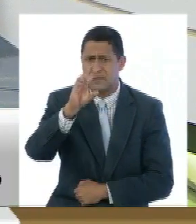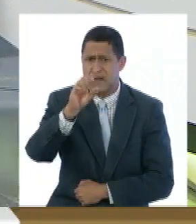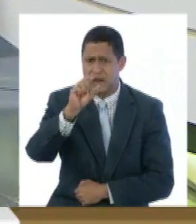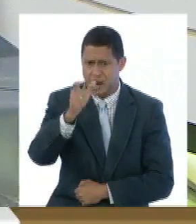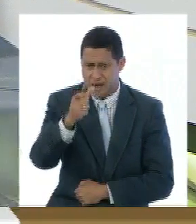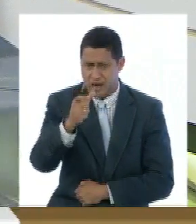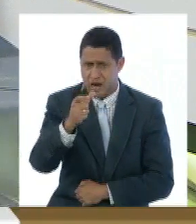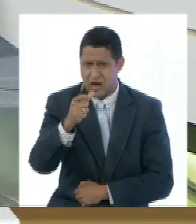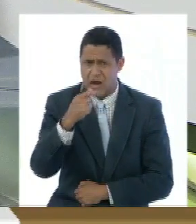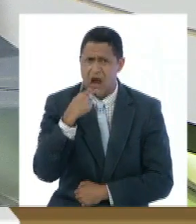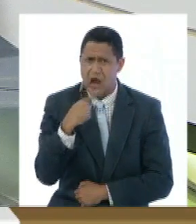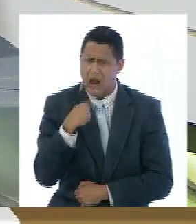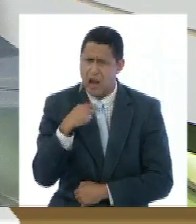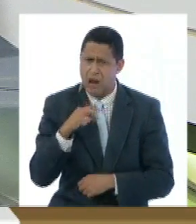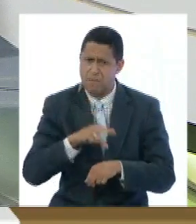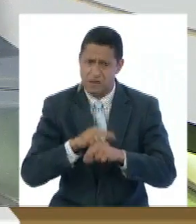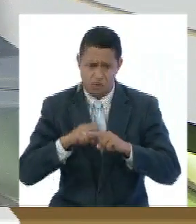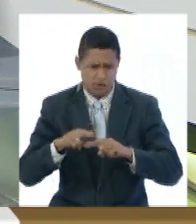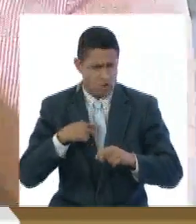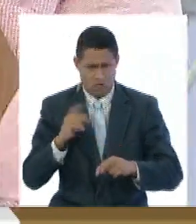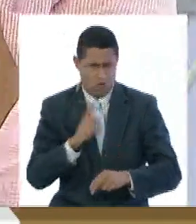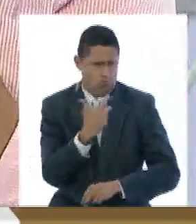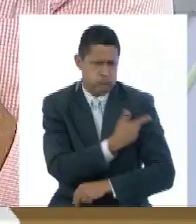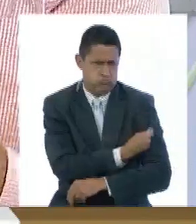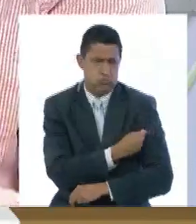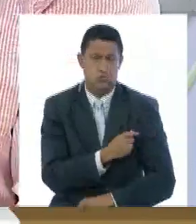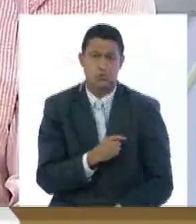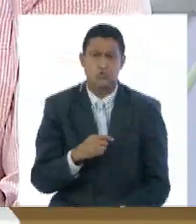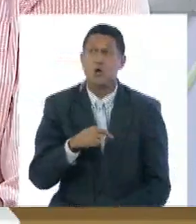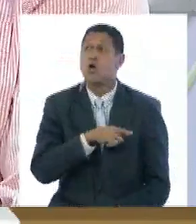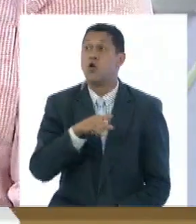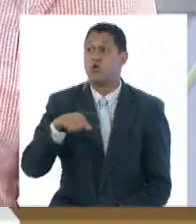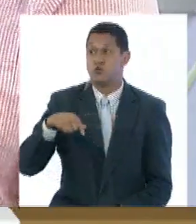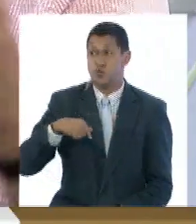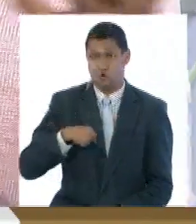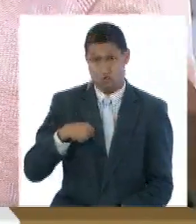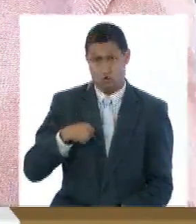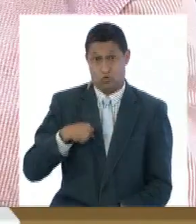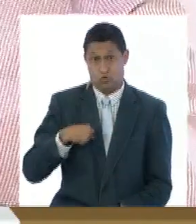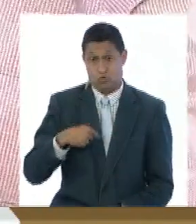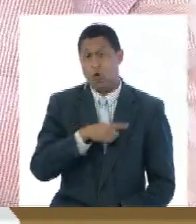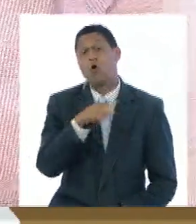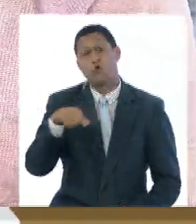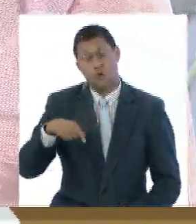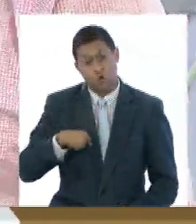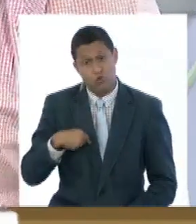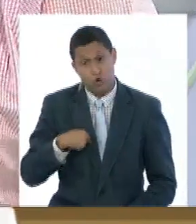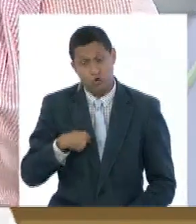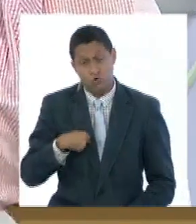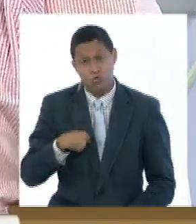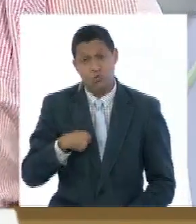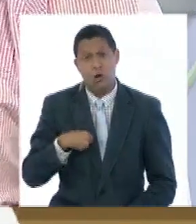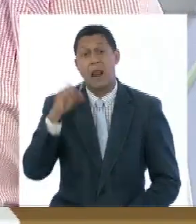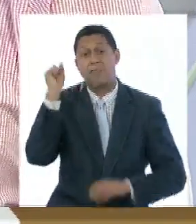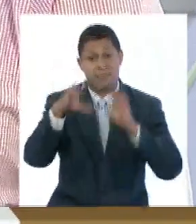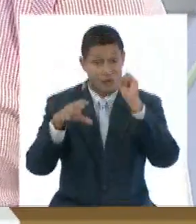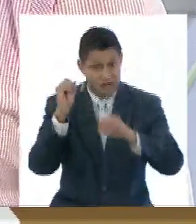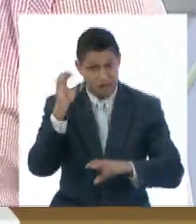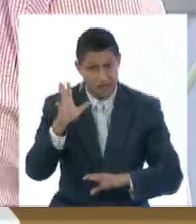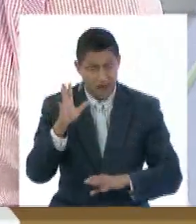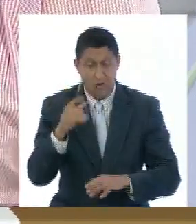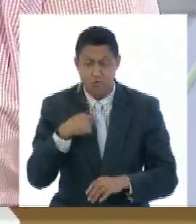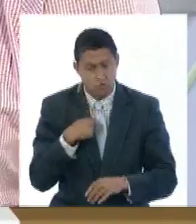mis hijas no la coloca. Mira, nosotros, otra vez nosotros, Centro Médico Centro de la Trinidad,